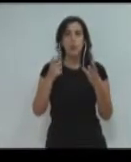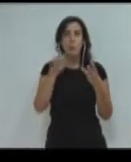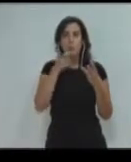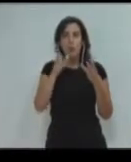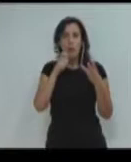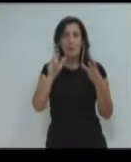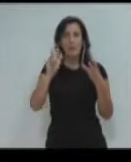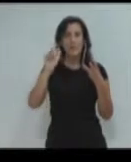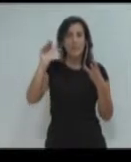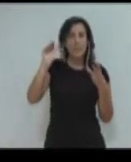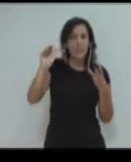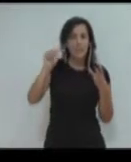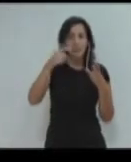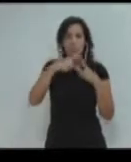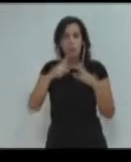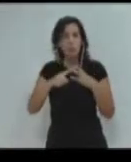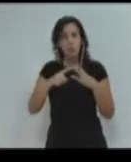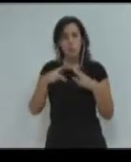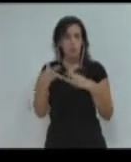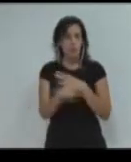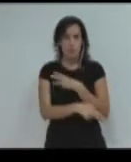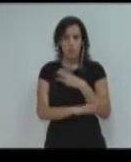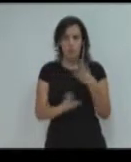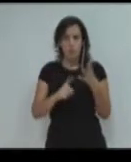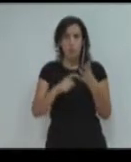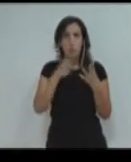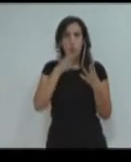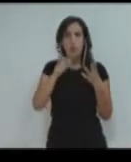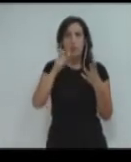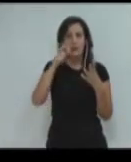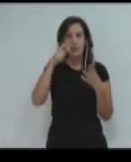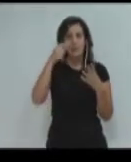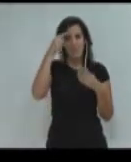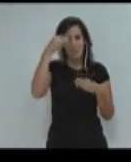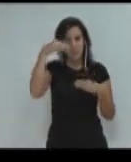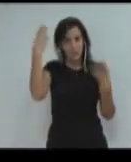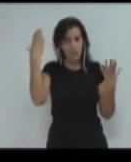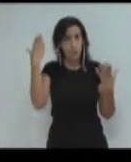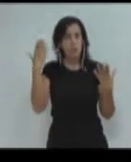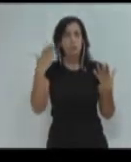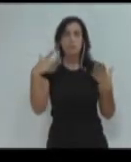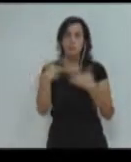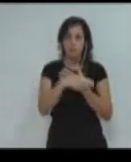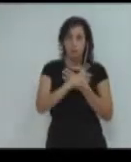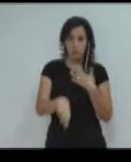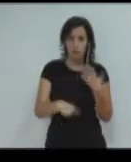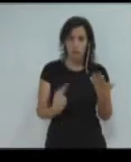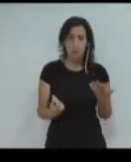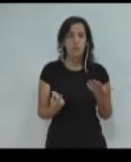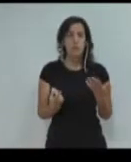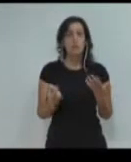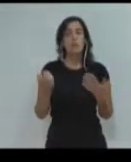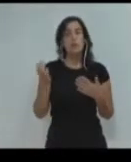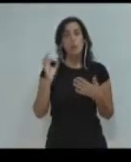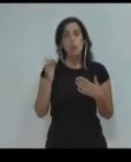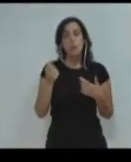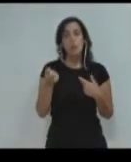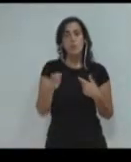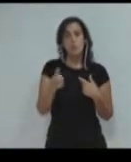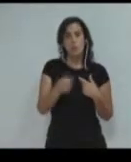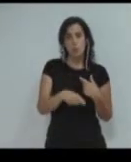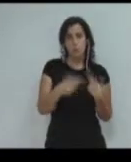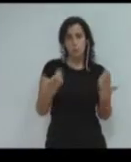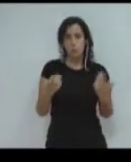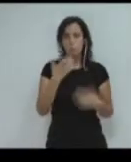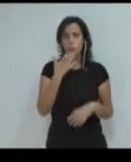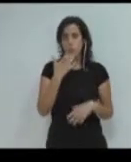extranjerismos, evitar palabras abstractas, luego evitar también los sinónimos, es decir, si